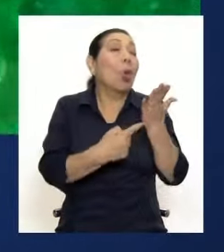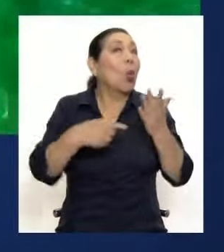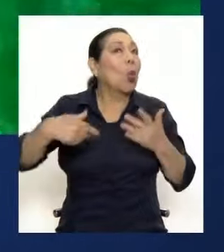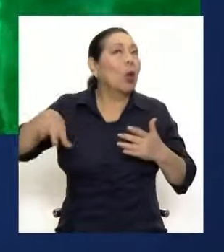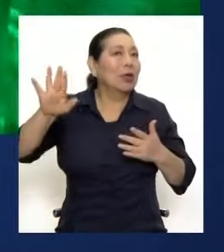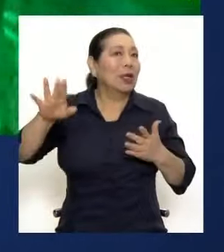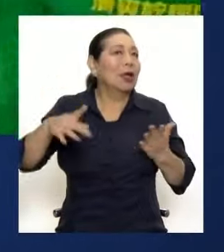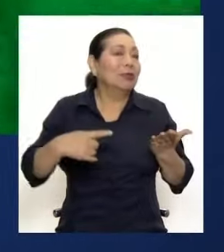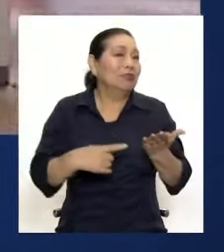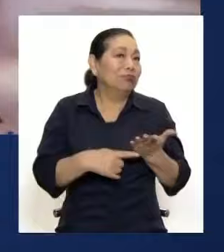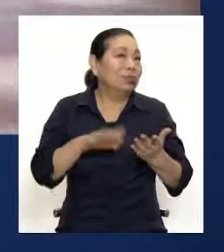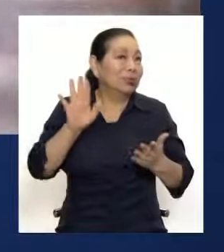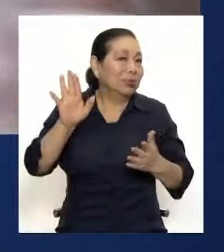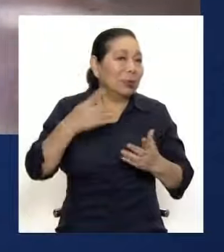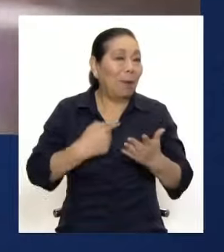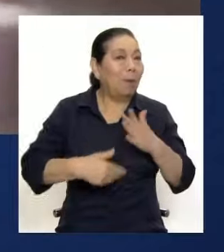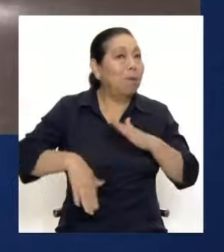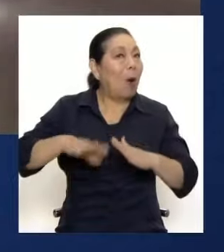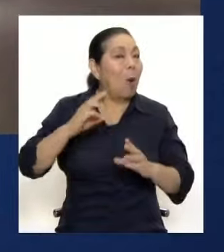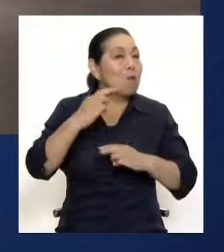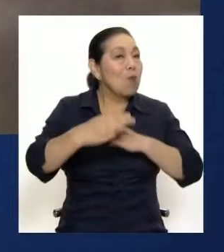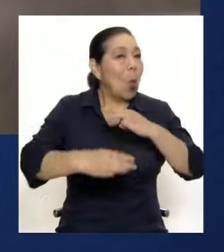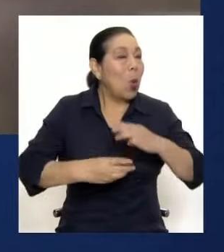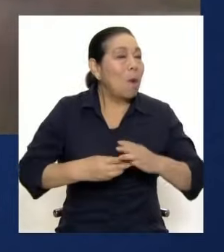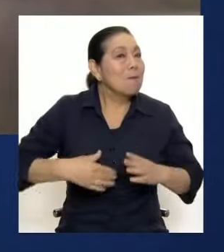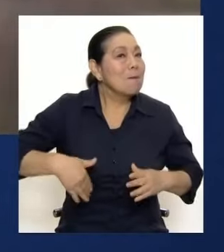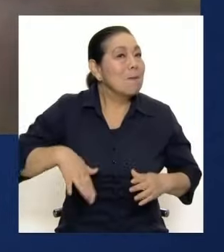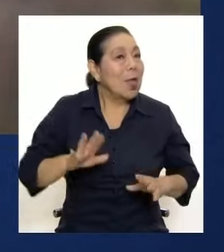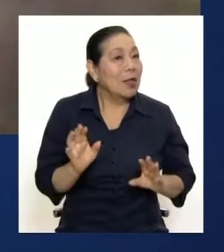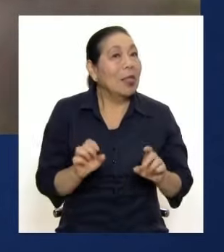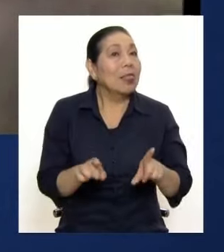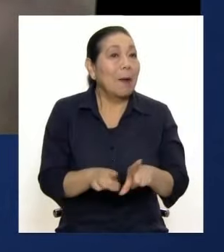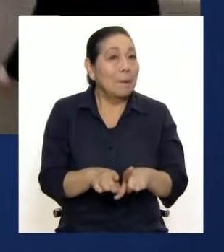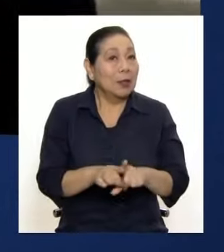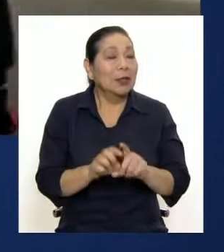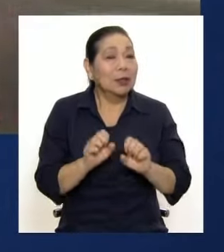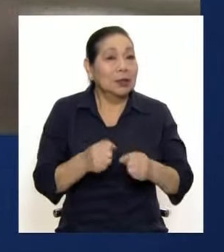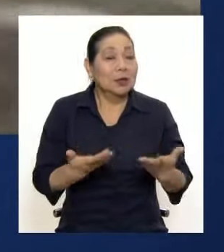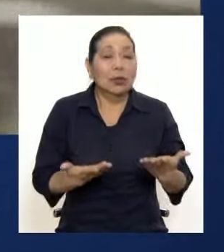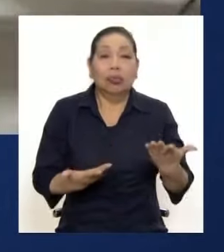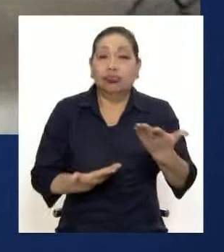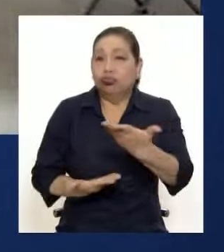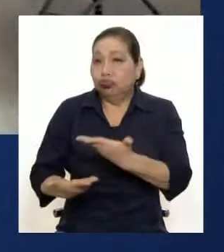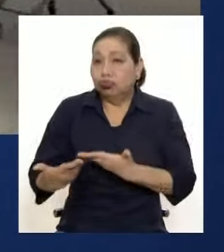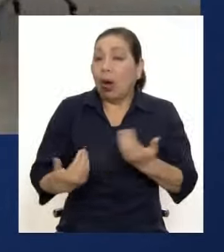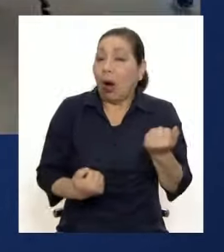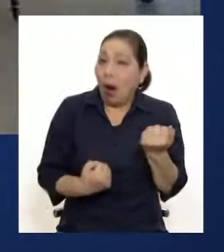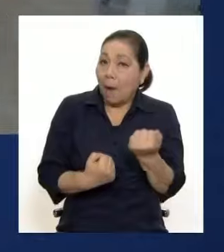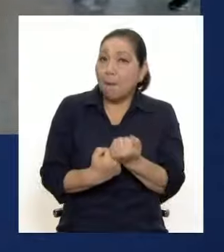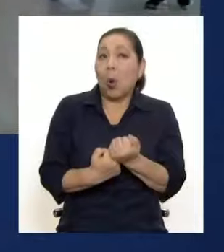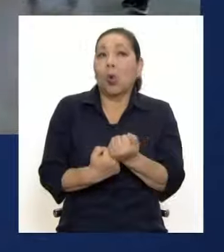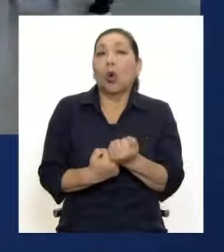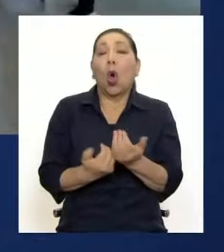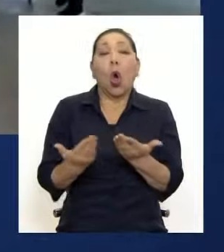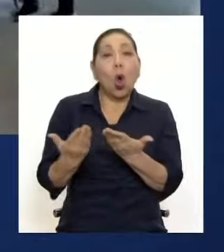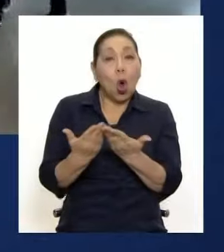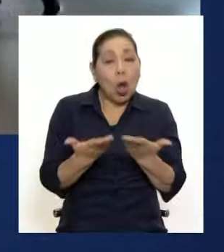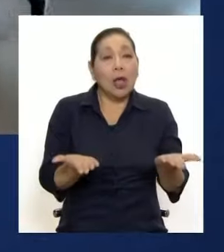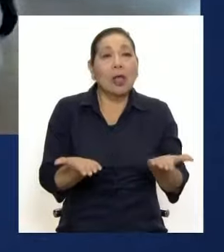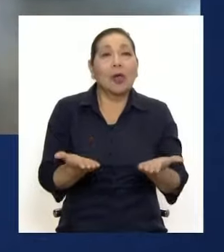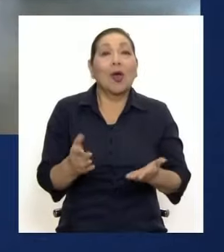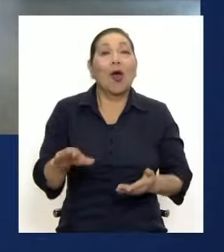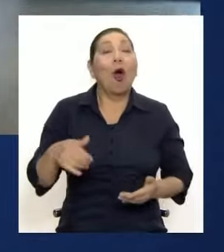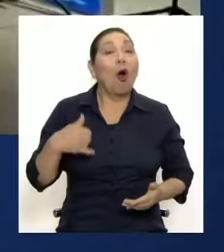tiene este esta potencia mundial y que también se han reafirmado estos intercambios de apoyo a nivel educativo incluso con